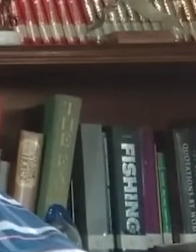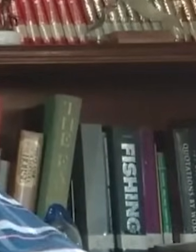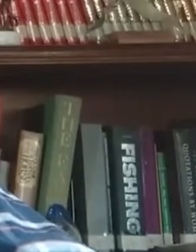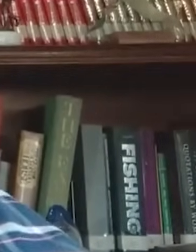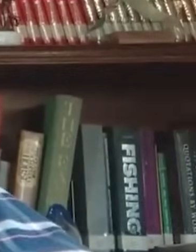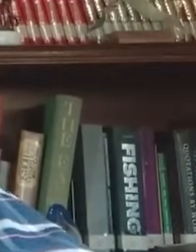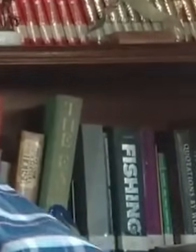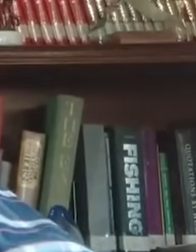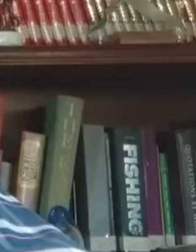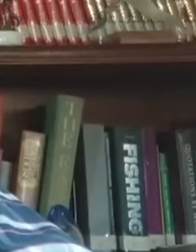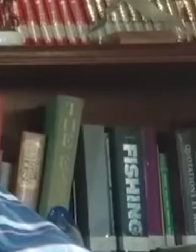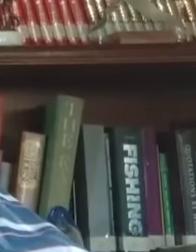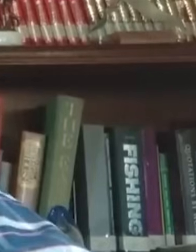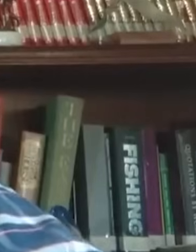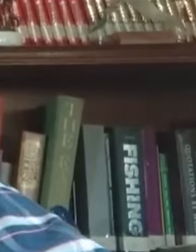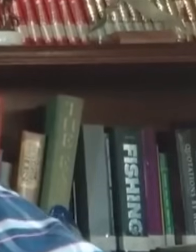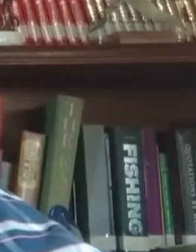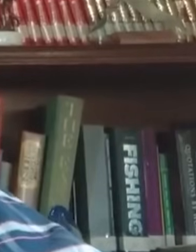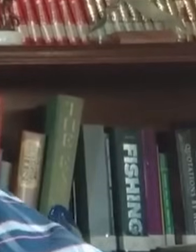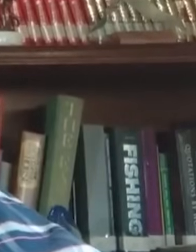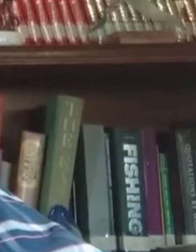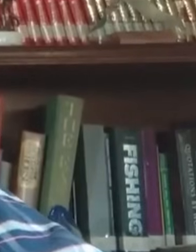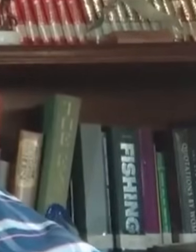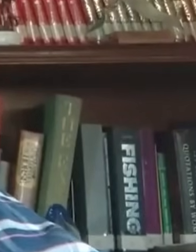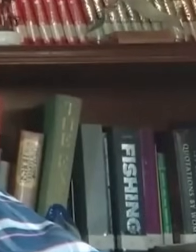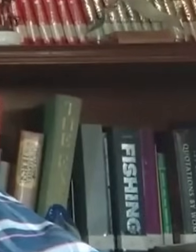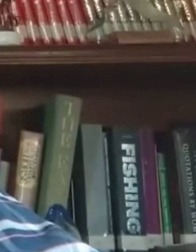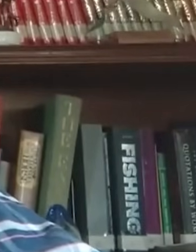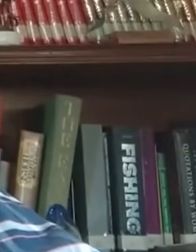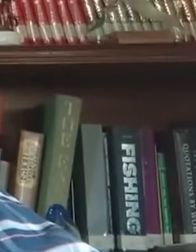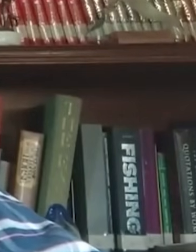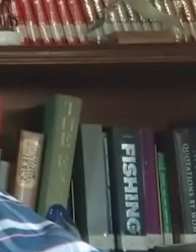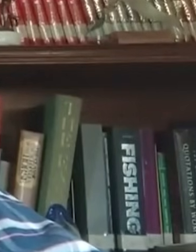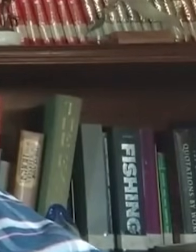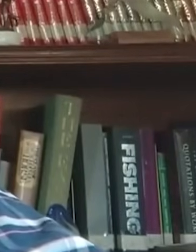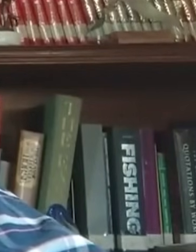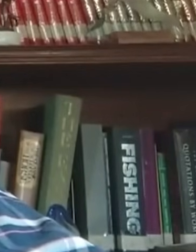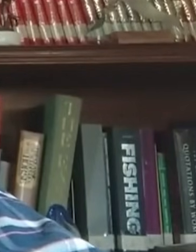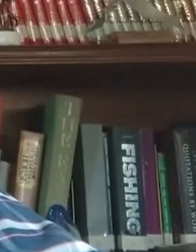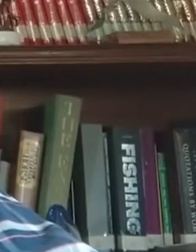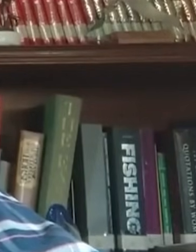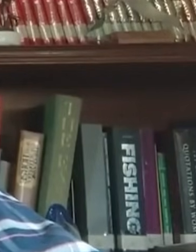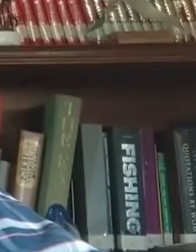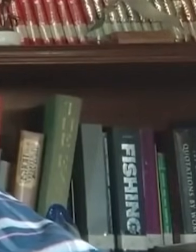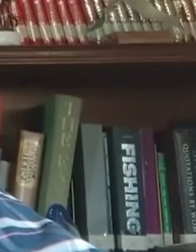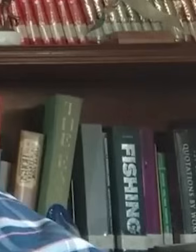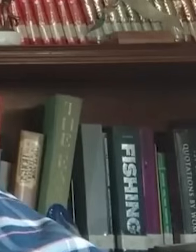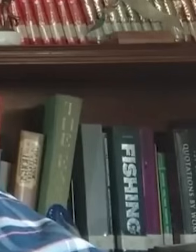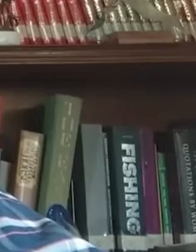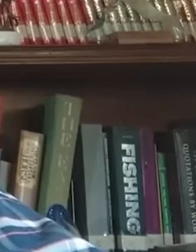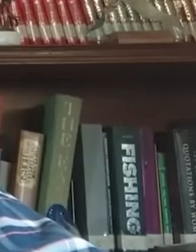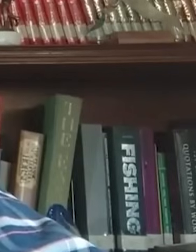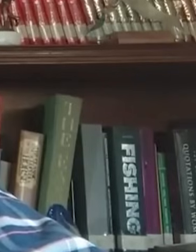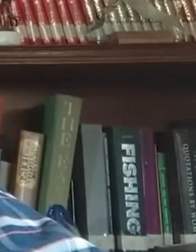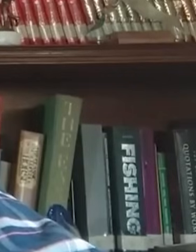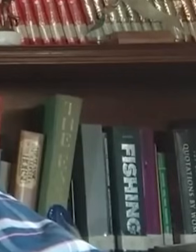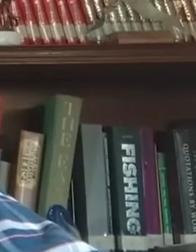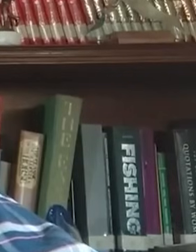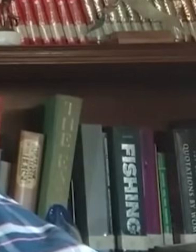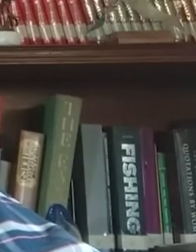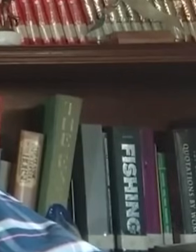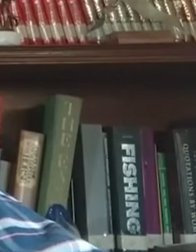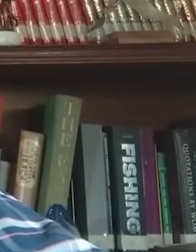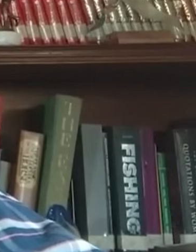.org.mx. Es tu gran oportunidad. Utiliza esta plataforma, repito, Frente Amplio por